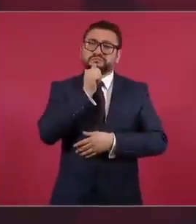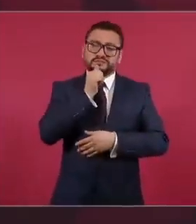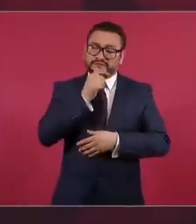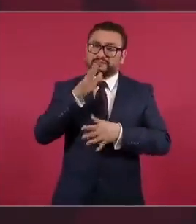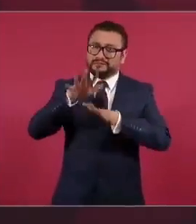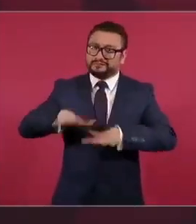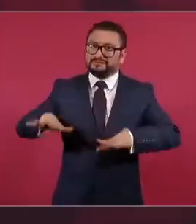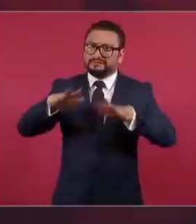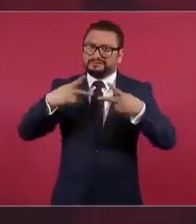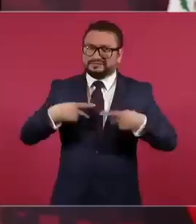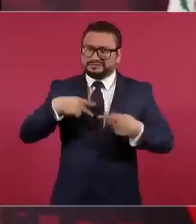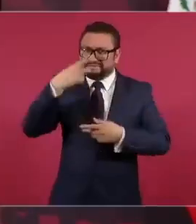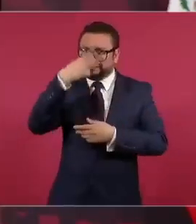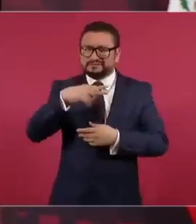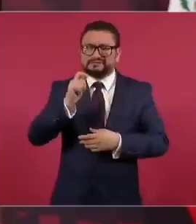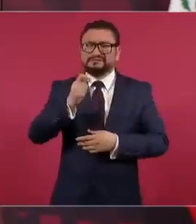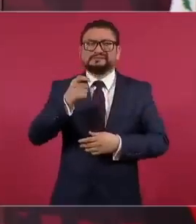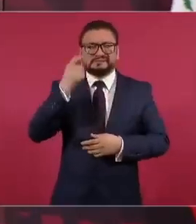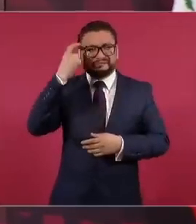¿Y qué es